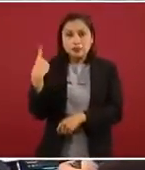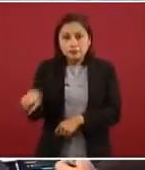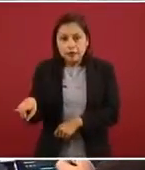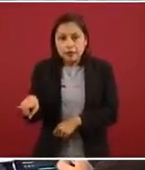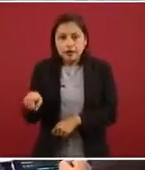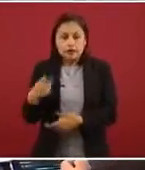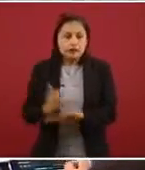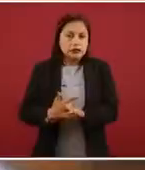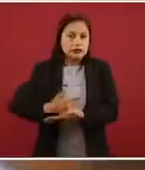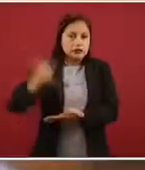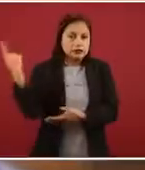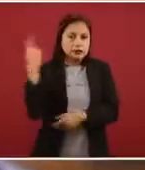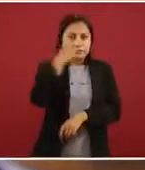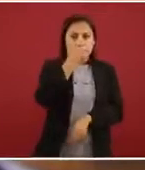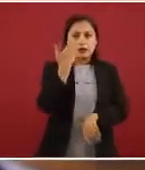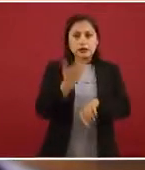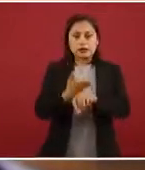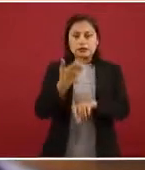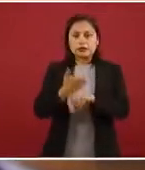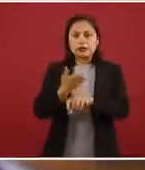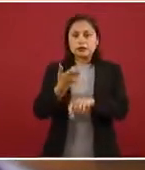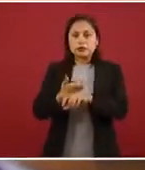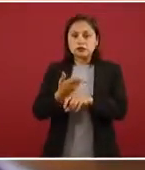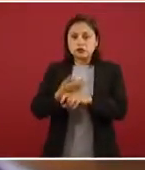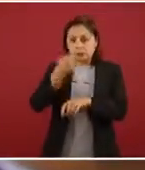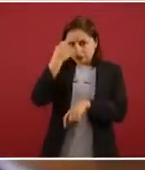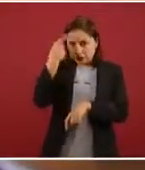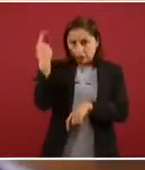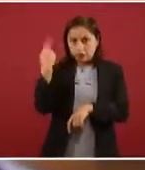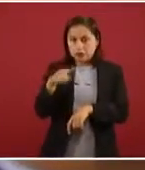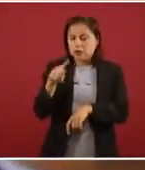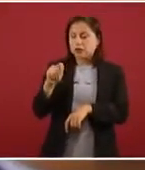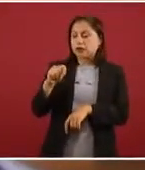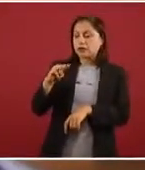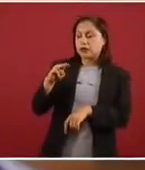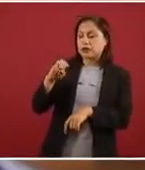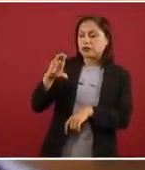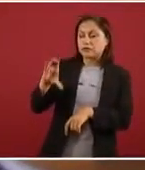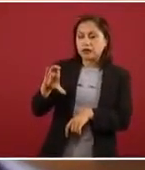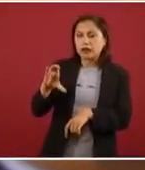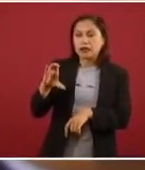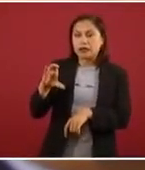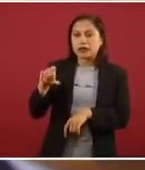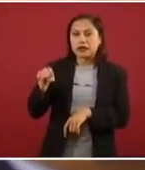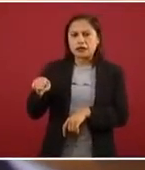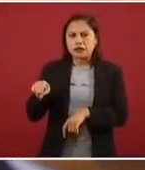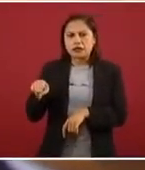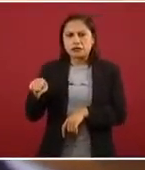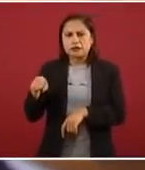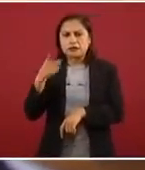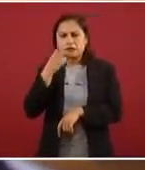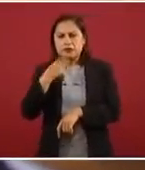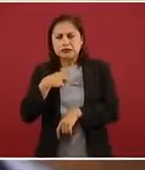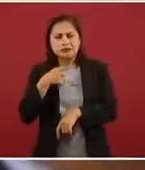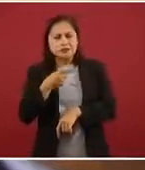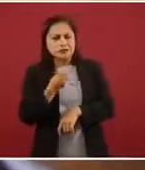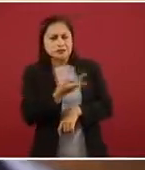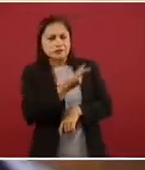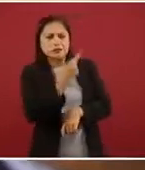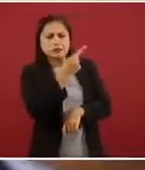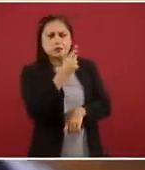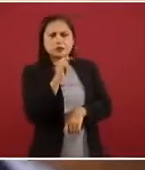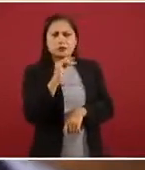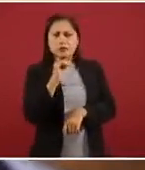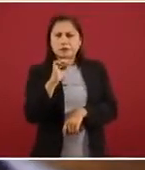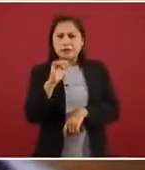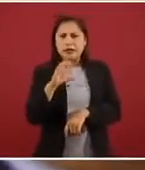para consolidar la ratificación del T-MEC. Le quiero preguntar, ¿qué está pidiendo ahora Estados Unidos en materia laboral? ¿Con qué